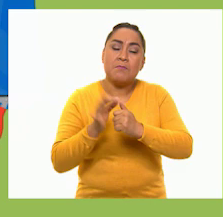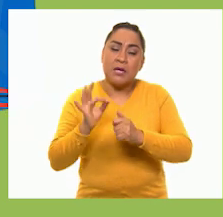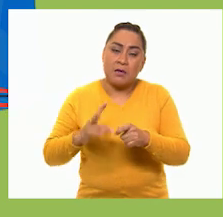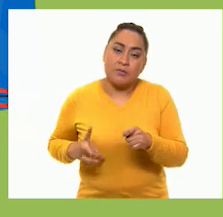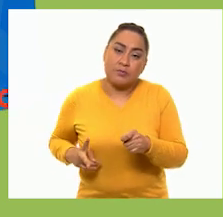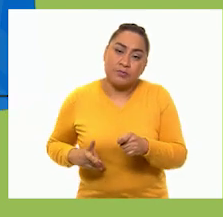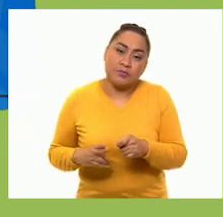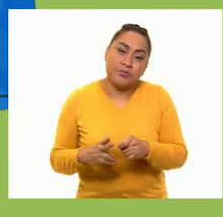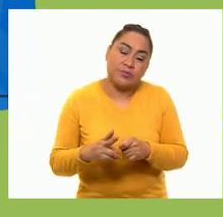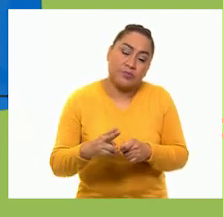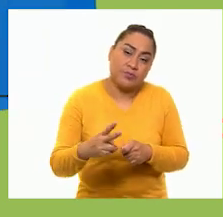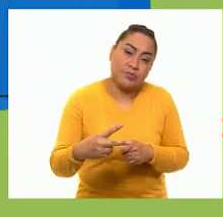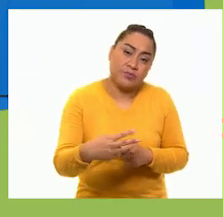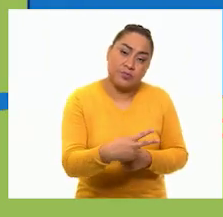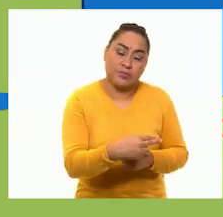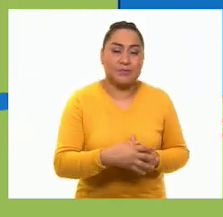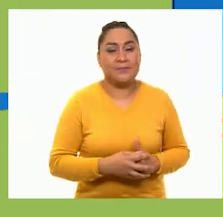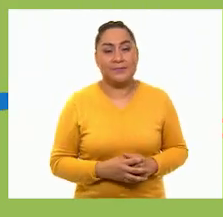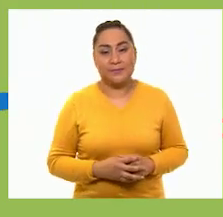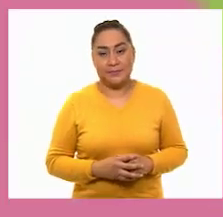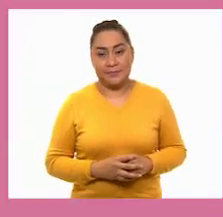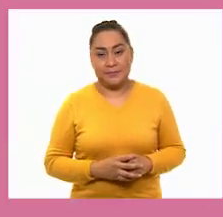las líneas marcadas.